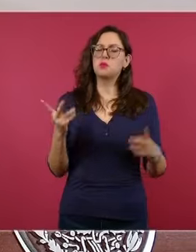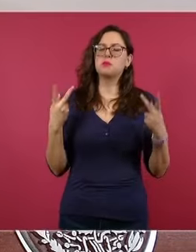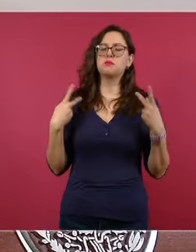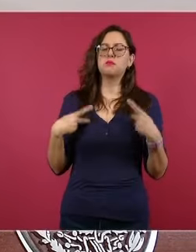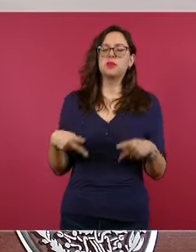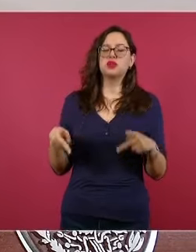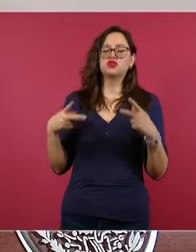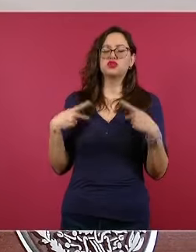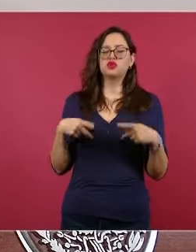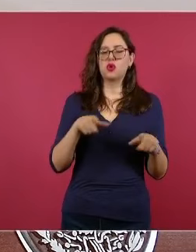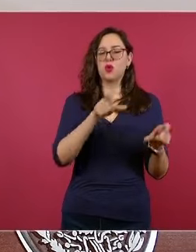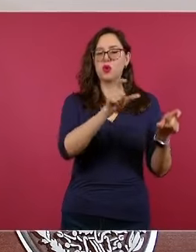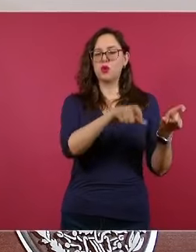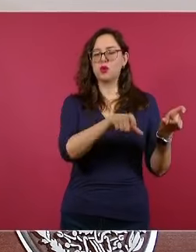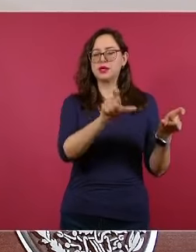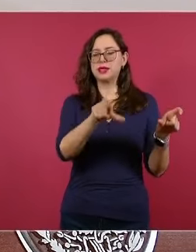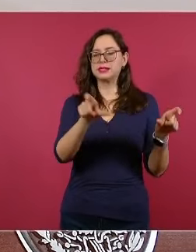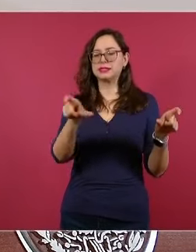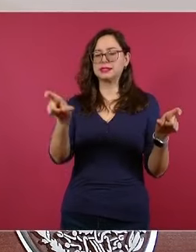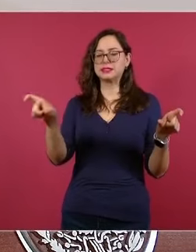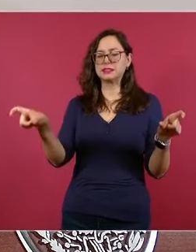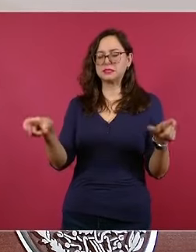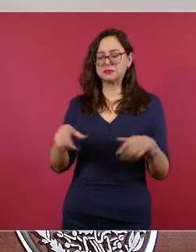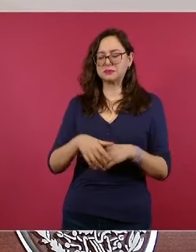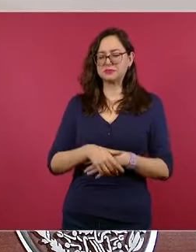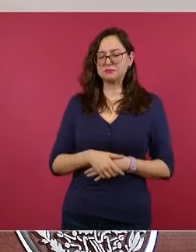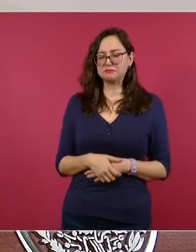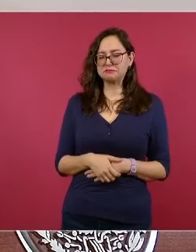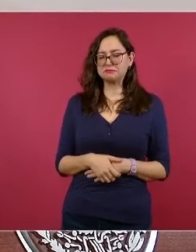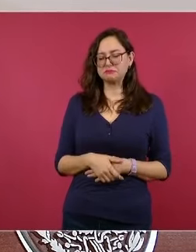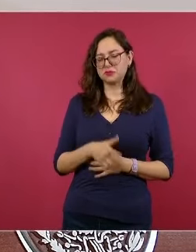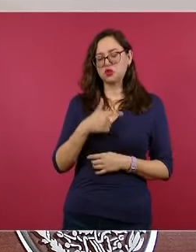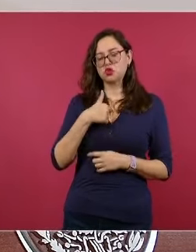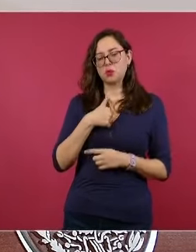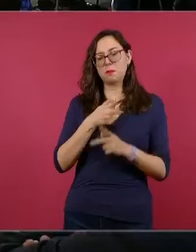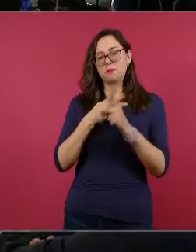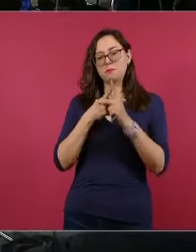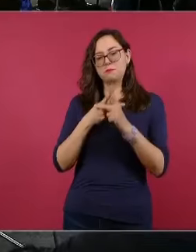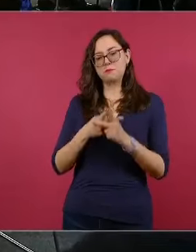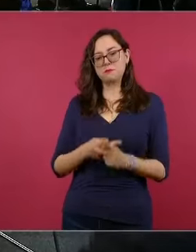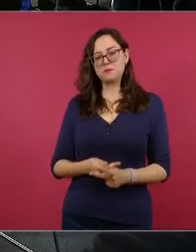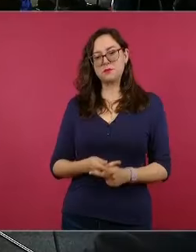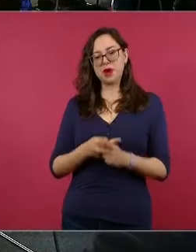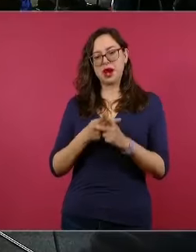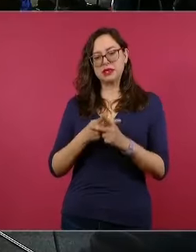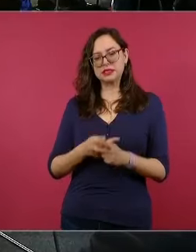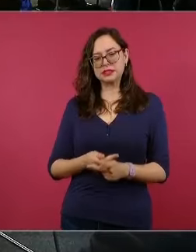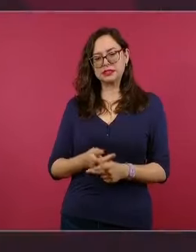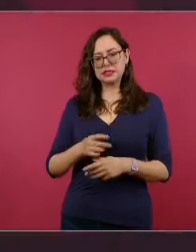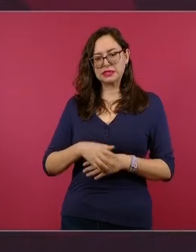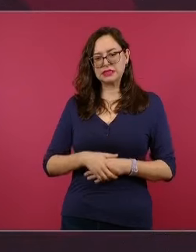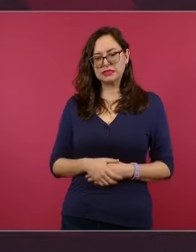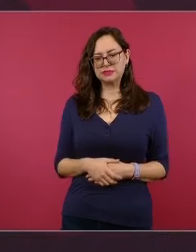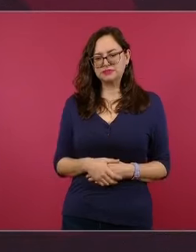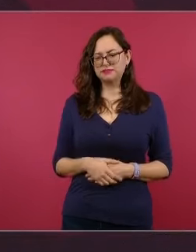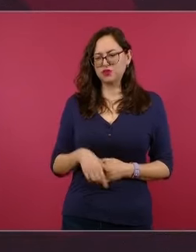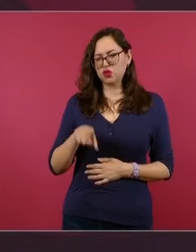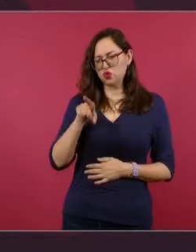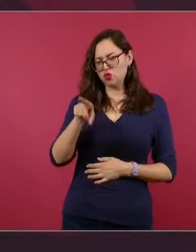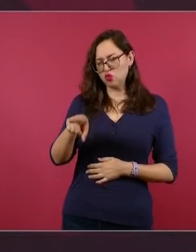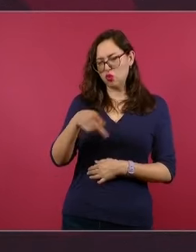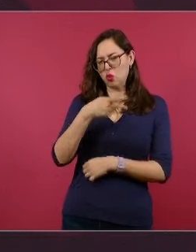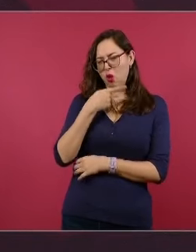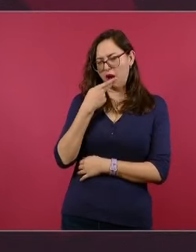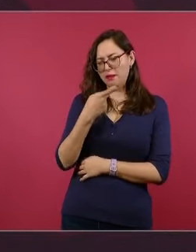tolerante que tú no hablas extrañamente de Mario Fabio beltrone